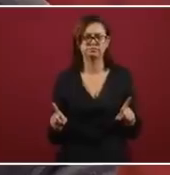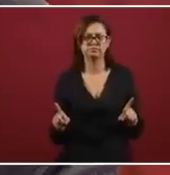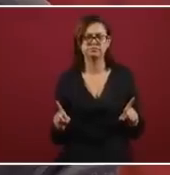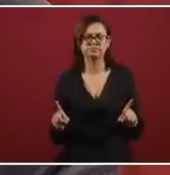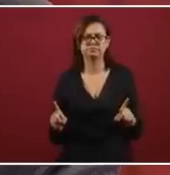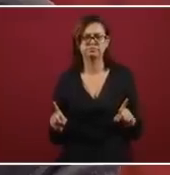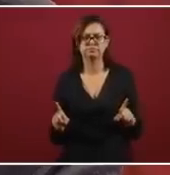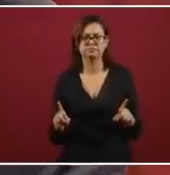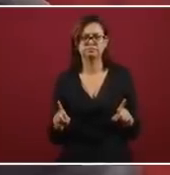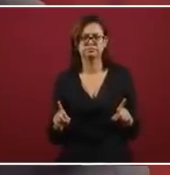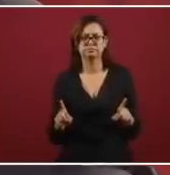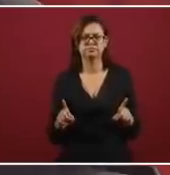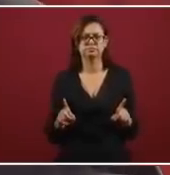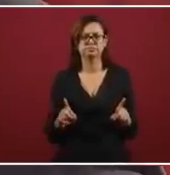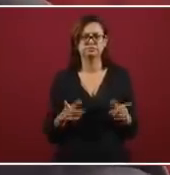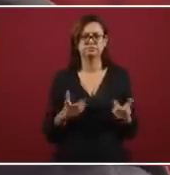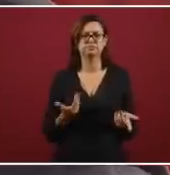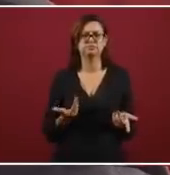sí tenemos